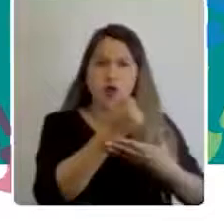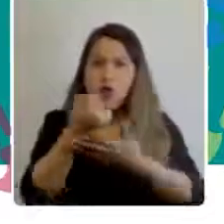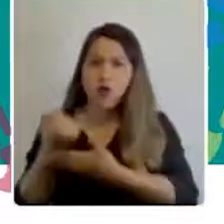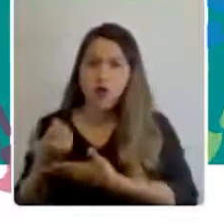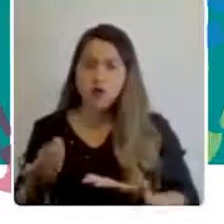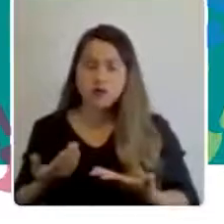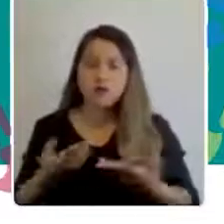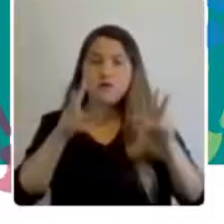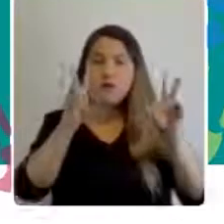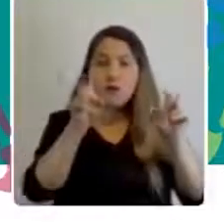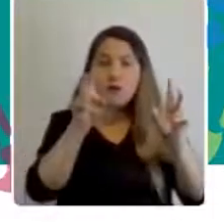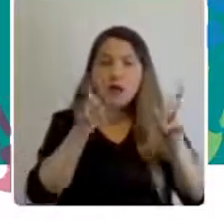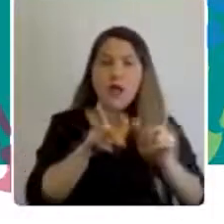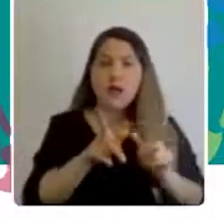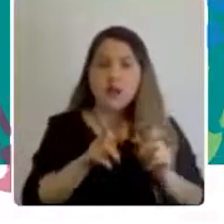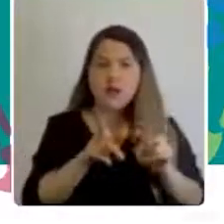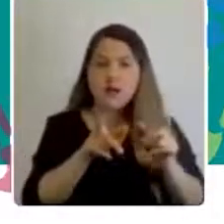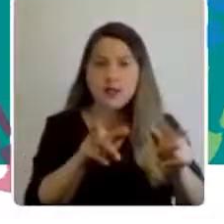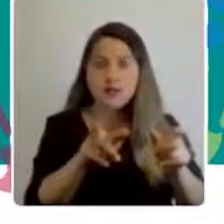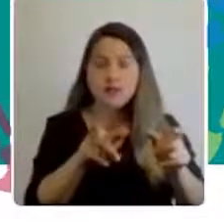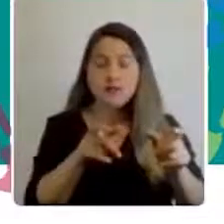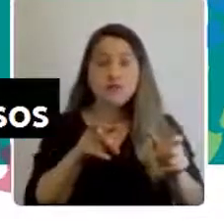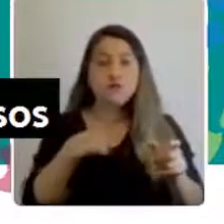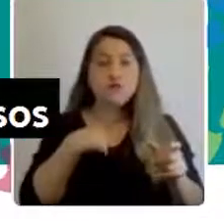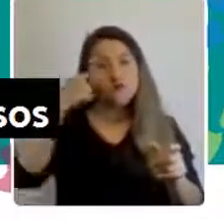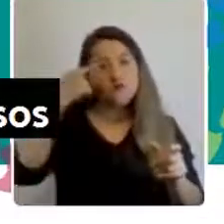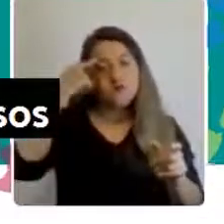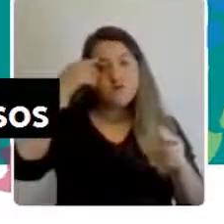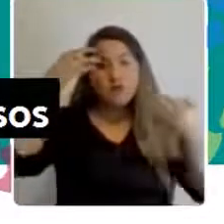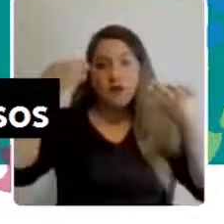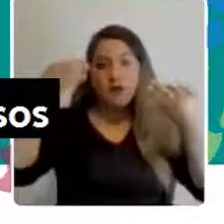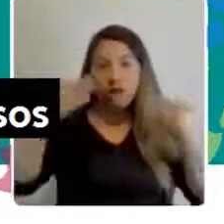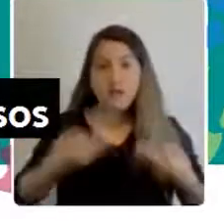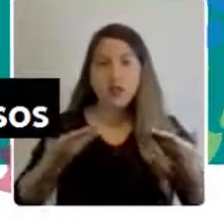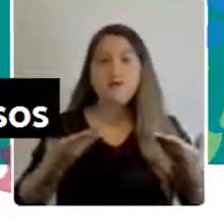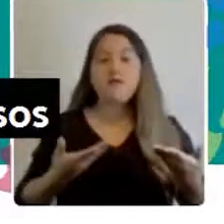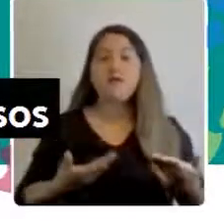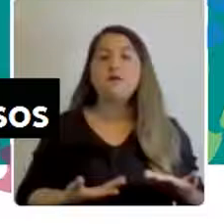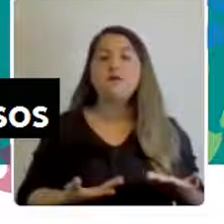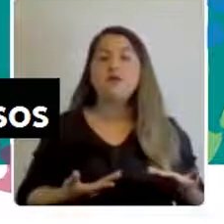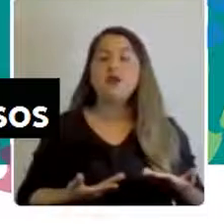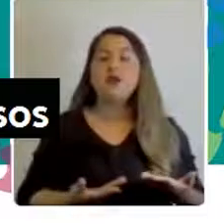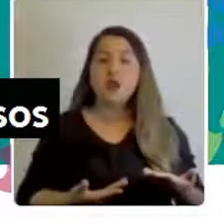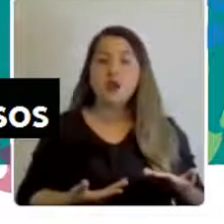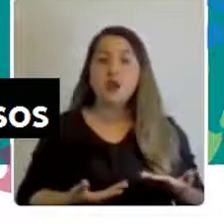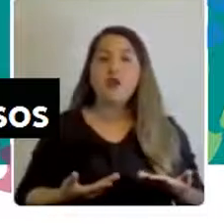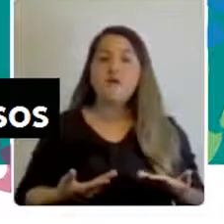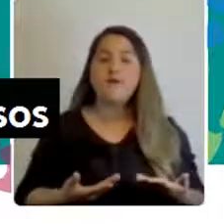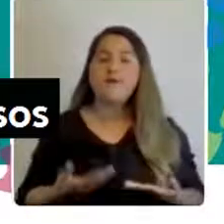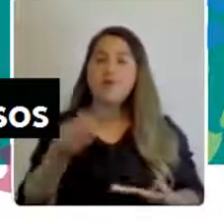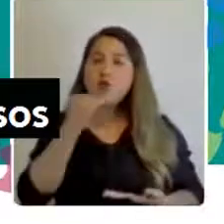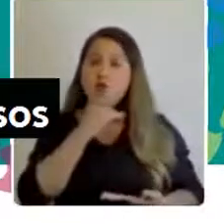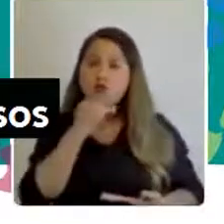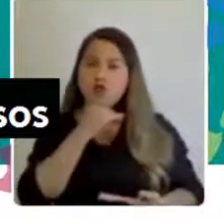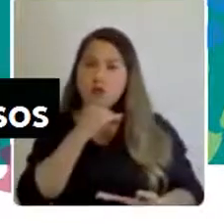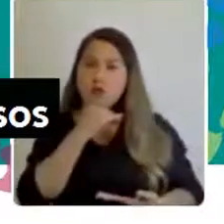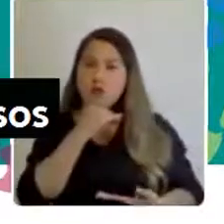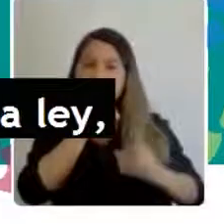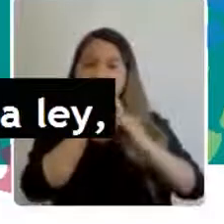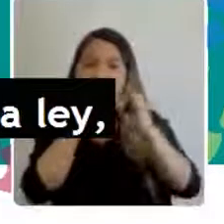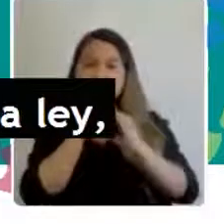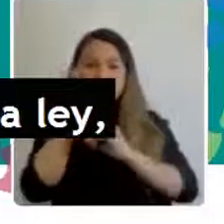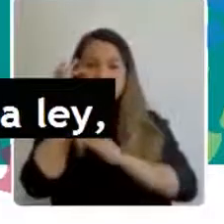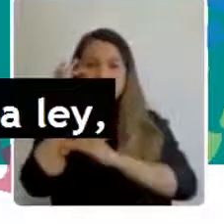que efectivamente muchas veces, como decía, es utilizar de forma inteligente los recursos y si uno aúna